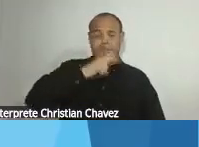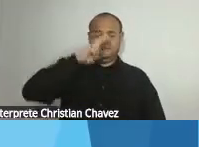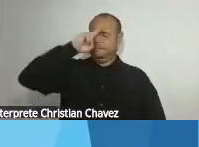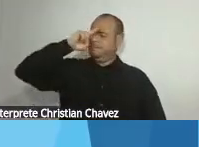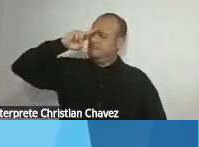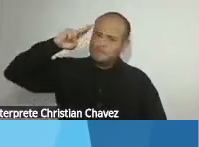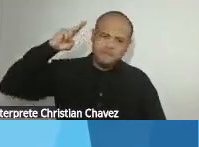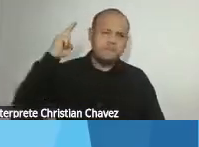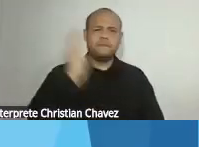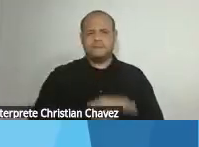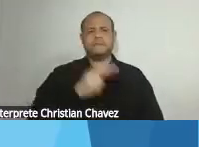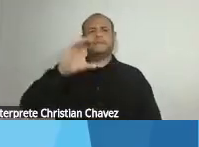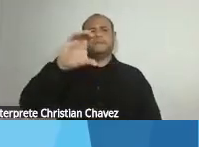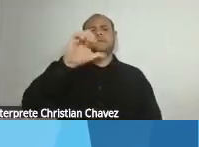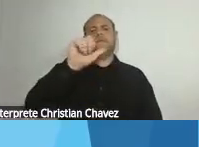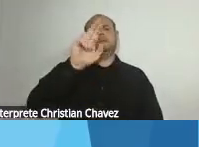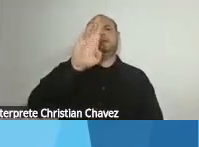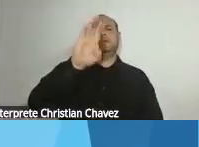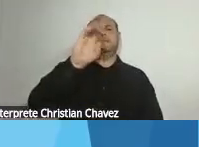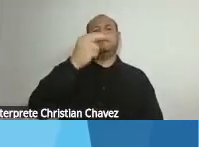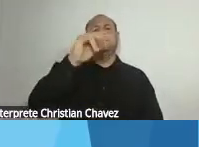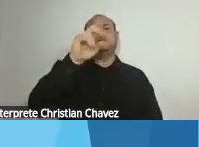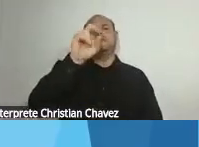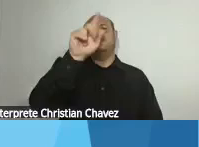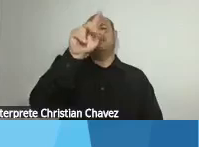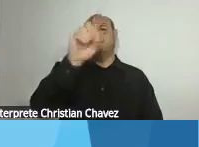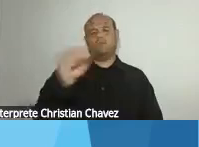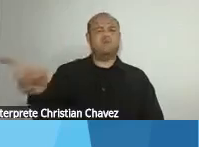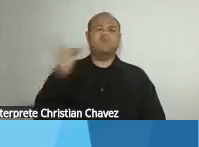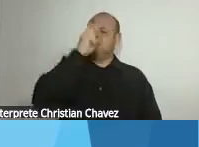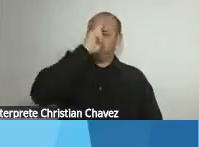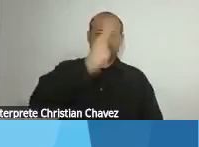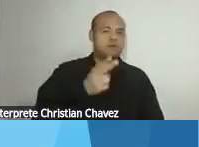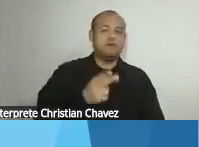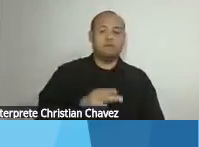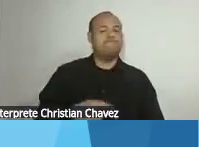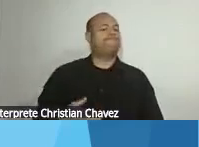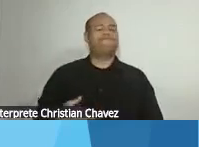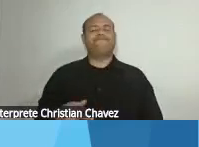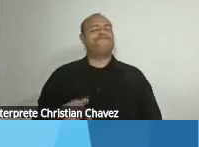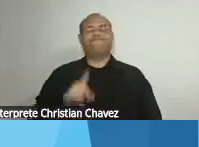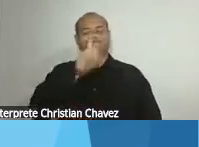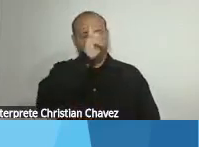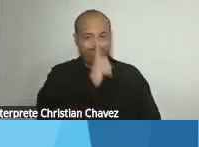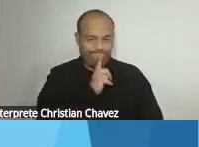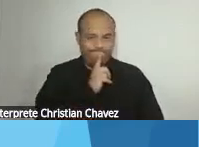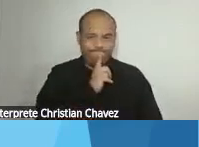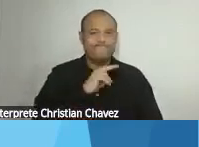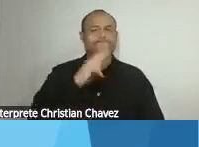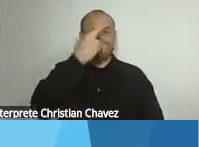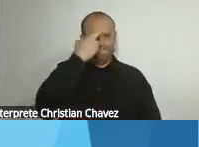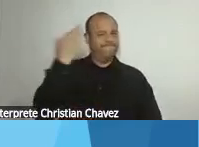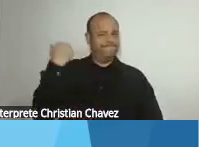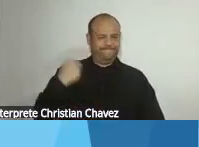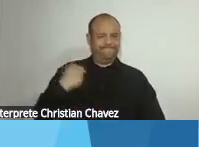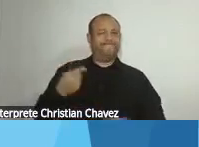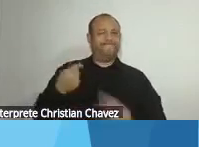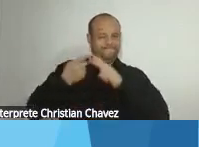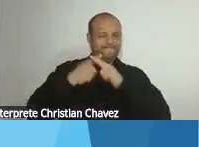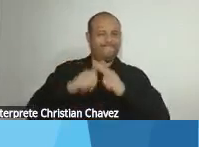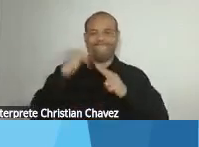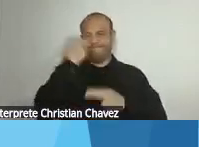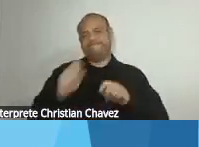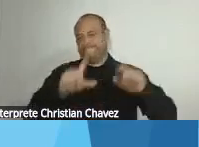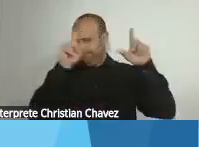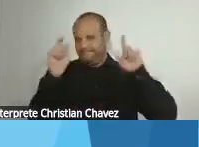es totalmente mentira, ¿sí? Como vemos al principio de la presentación, el carbohidrato o también